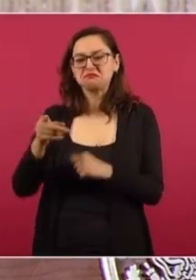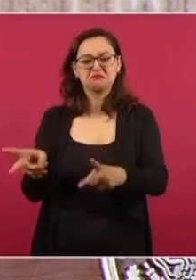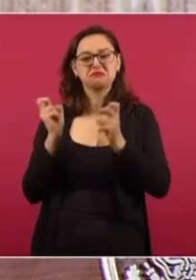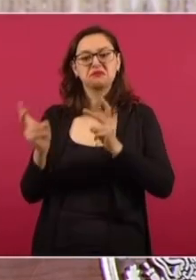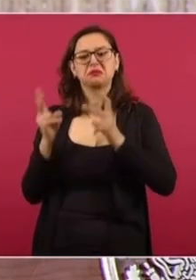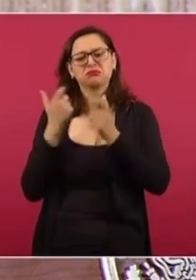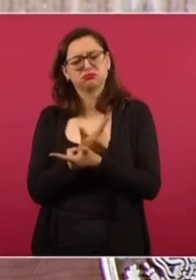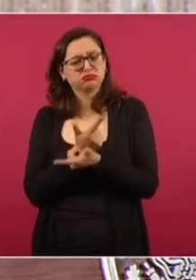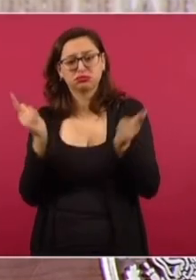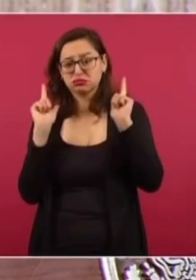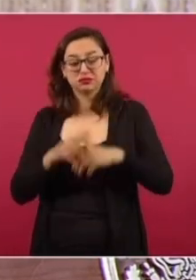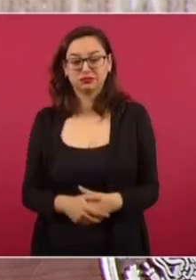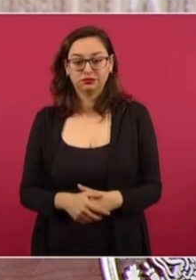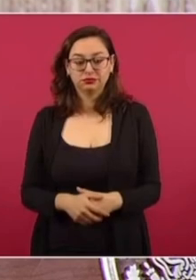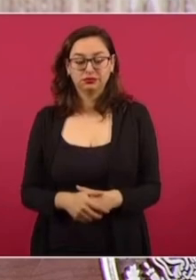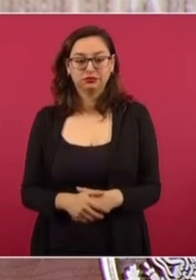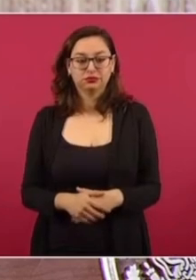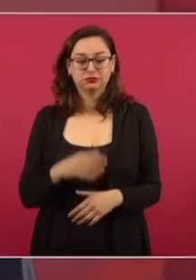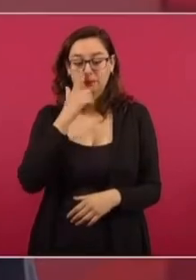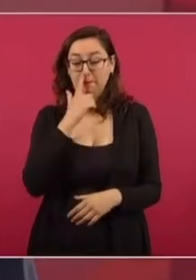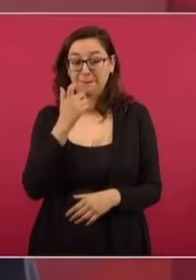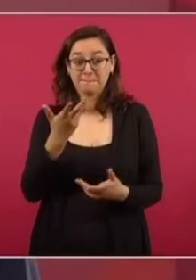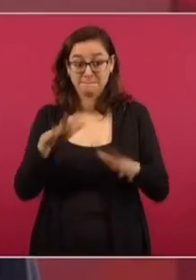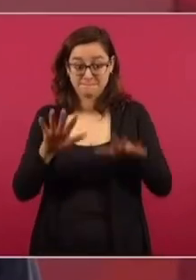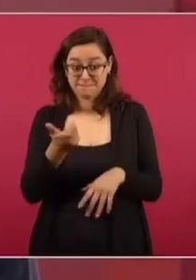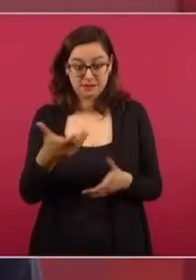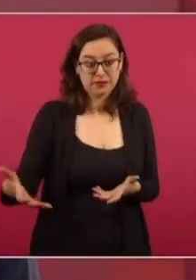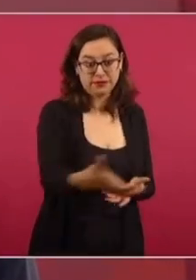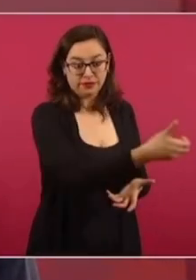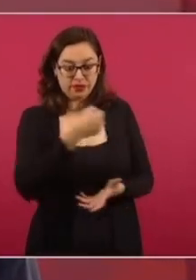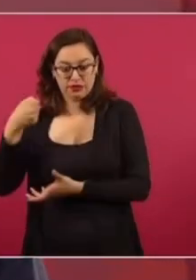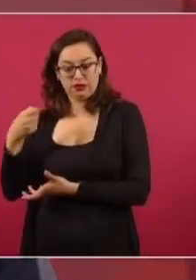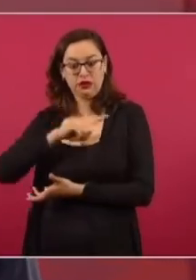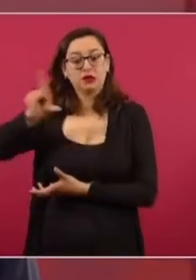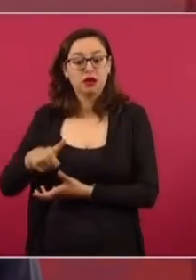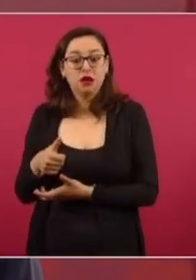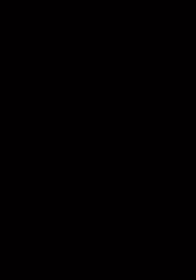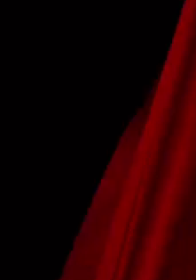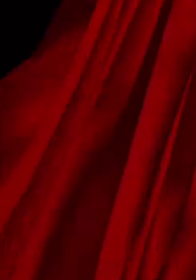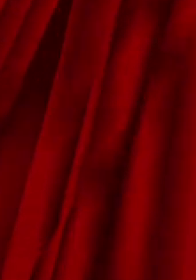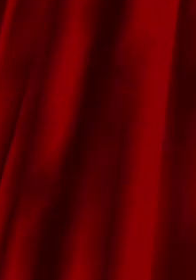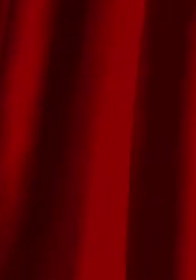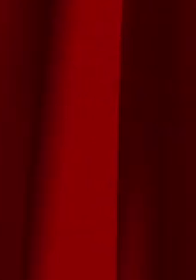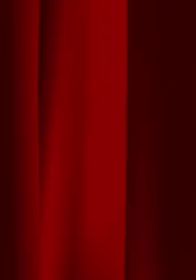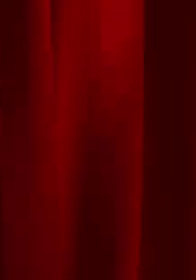Pero miles de millones de pesos se les pagaba de indemnización.